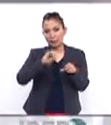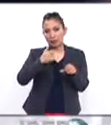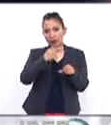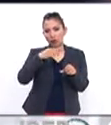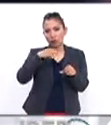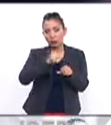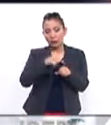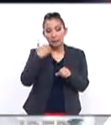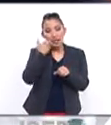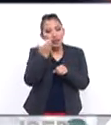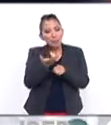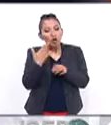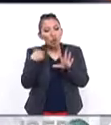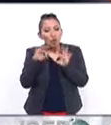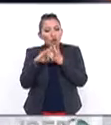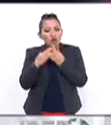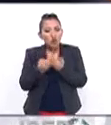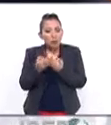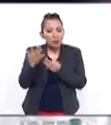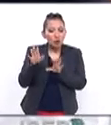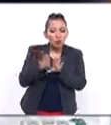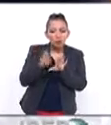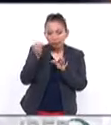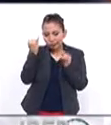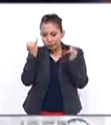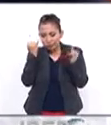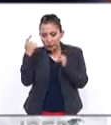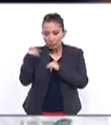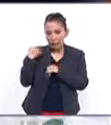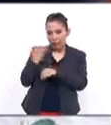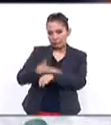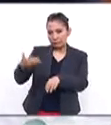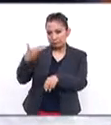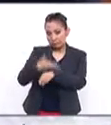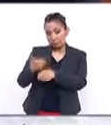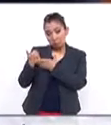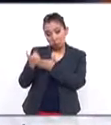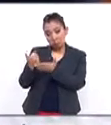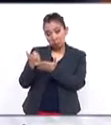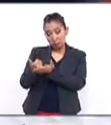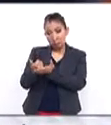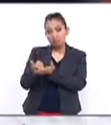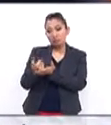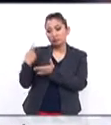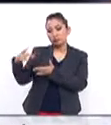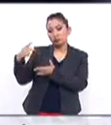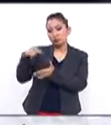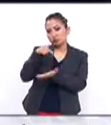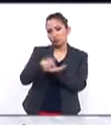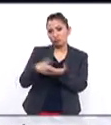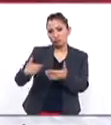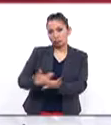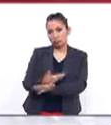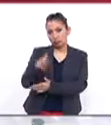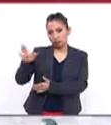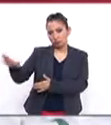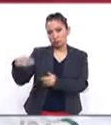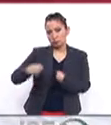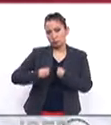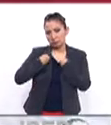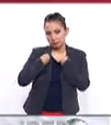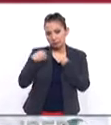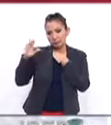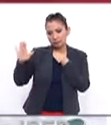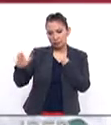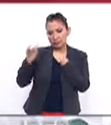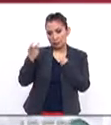Gobernación, buscar la manera de darles opciones en sus lugares de origen,